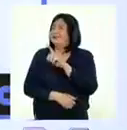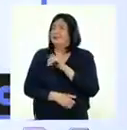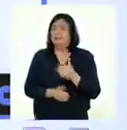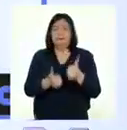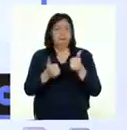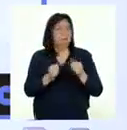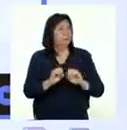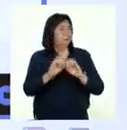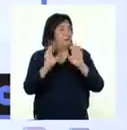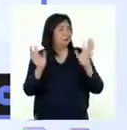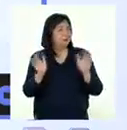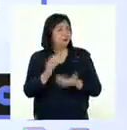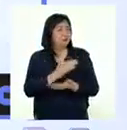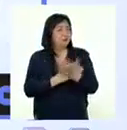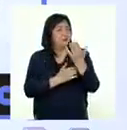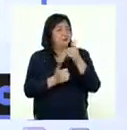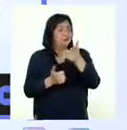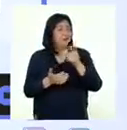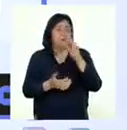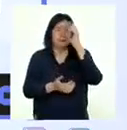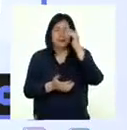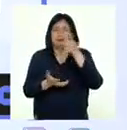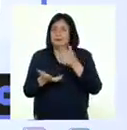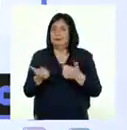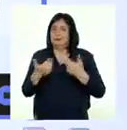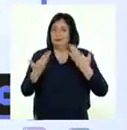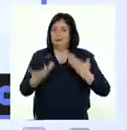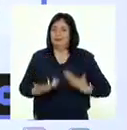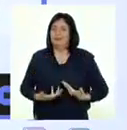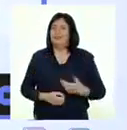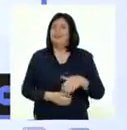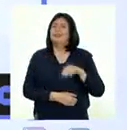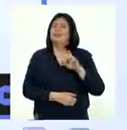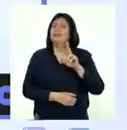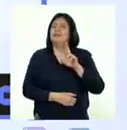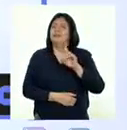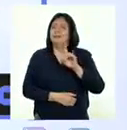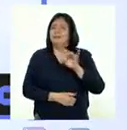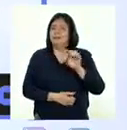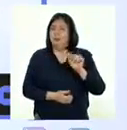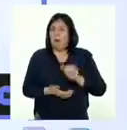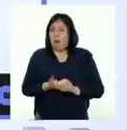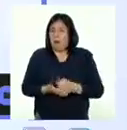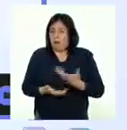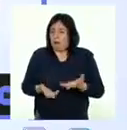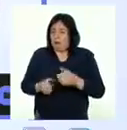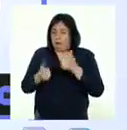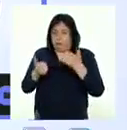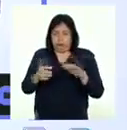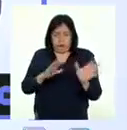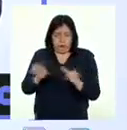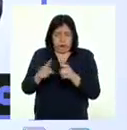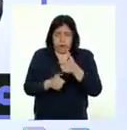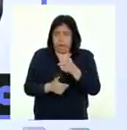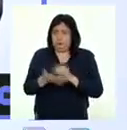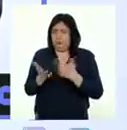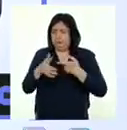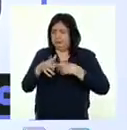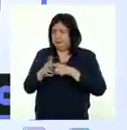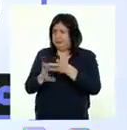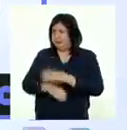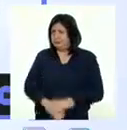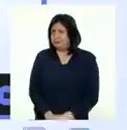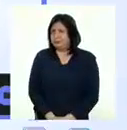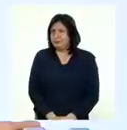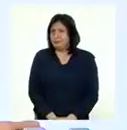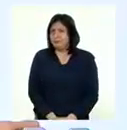Patti. Buenos días, chicas y chicos. Soy la profesora Frida Barrios. ¿Están listos y listos para